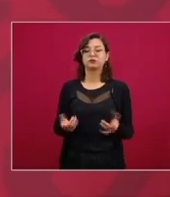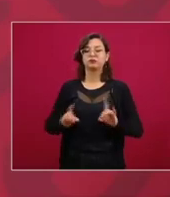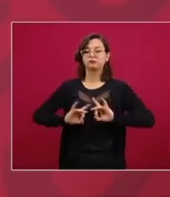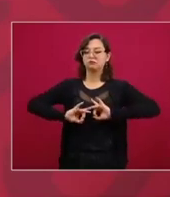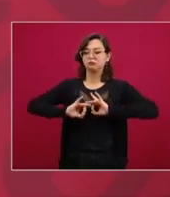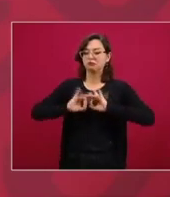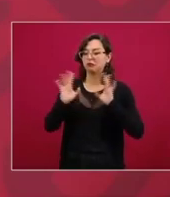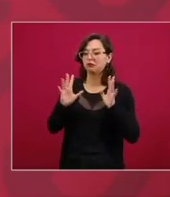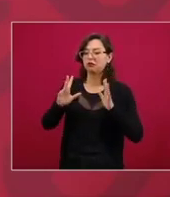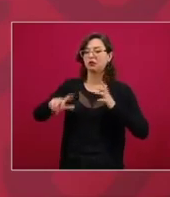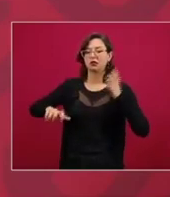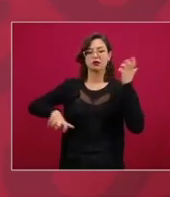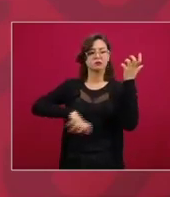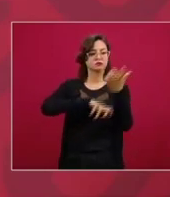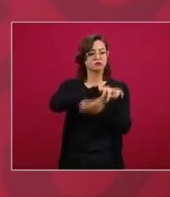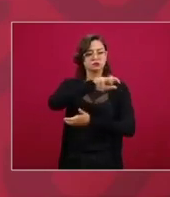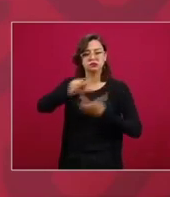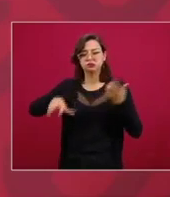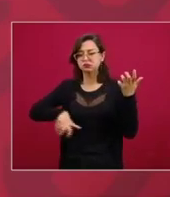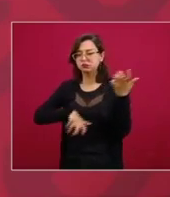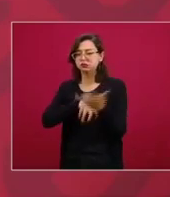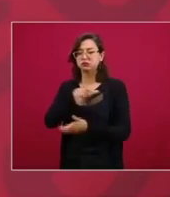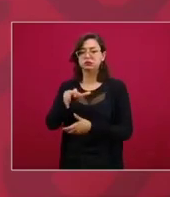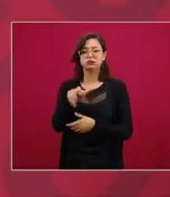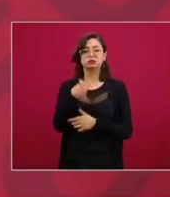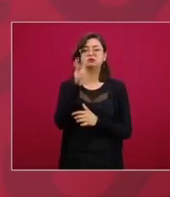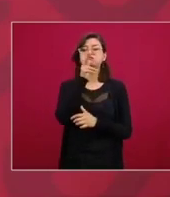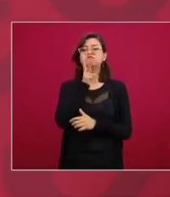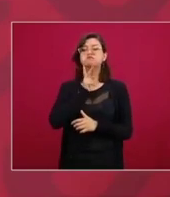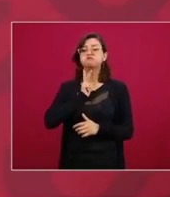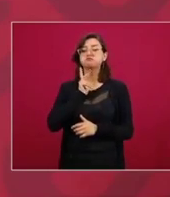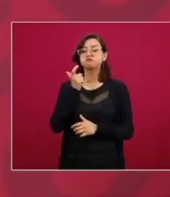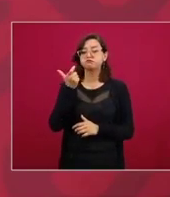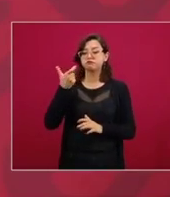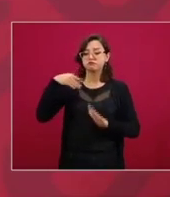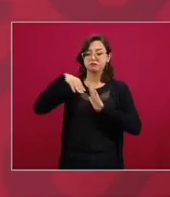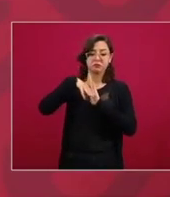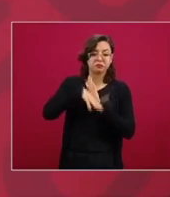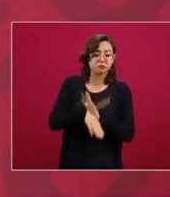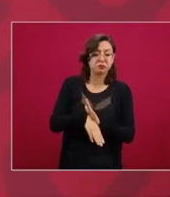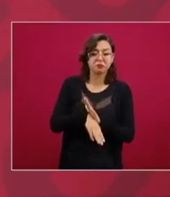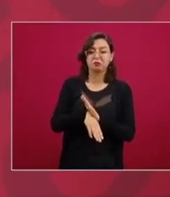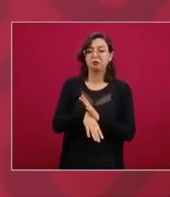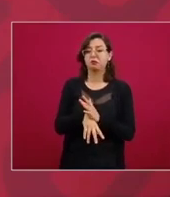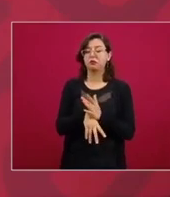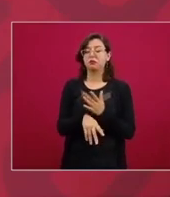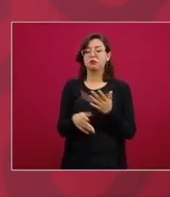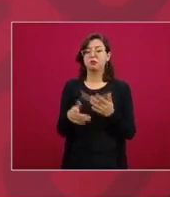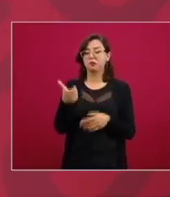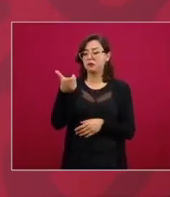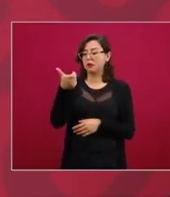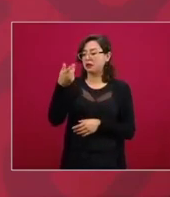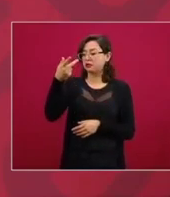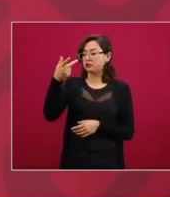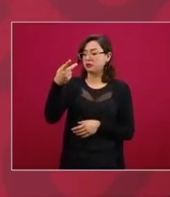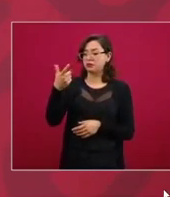andan el café y traen las palomitas. No se preocupen. Saludos, saludos. Díganme si se escucha bien mi audio y el audio. Nuestra